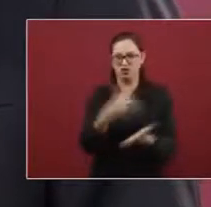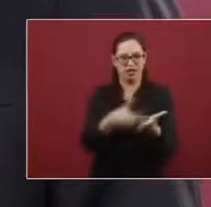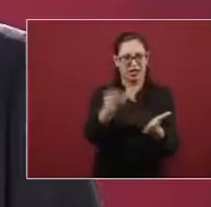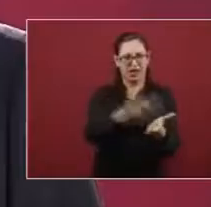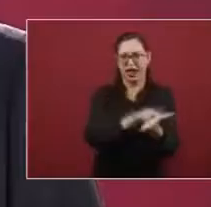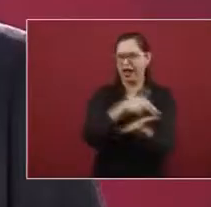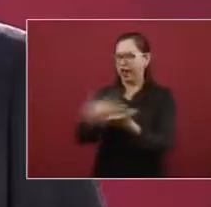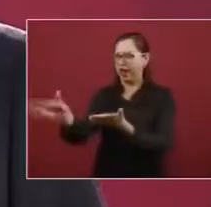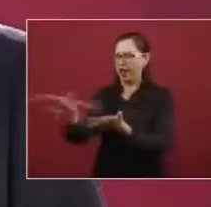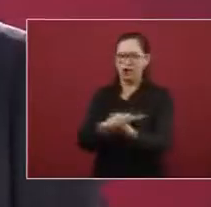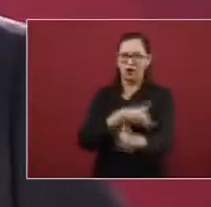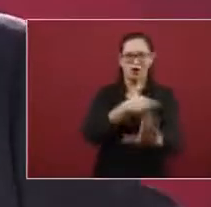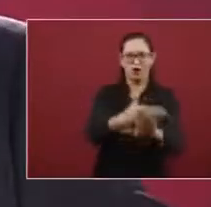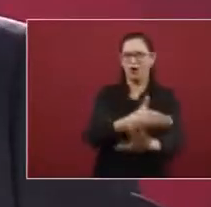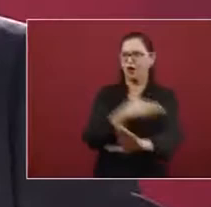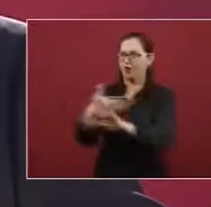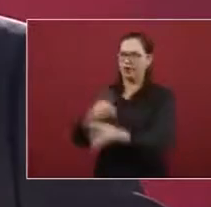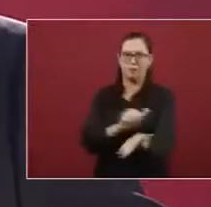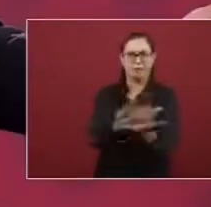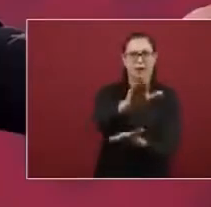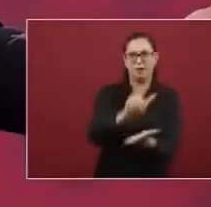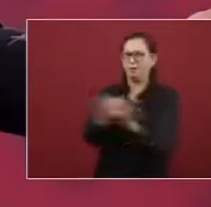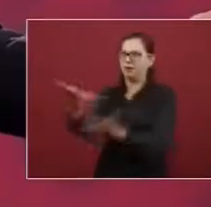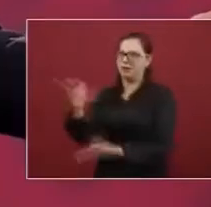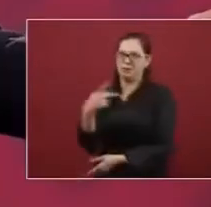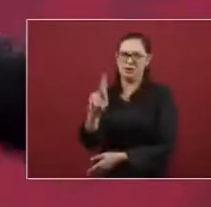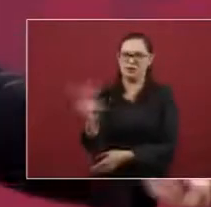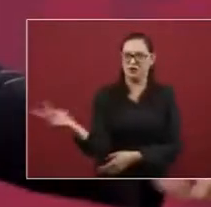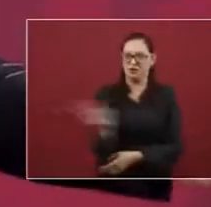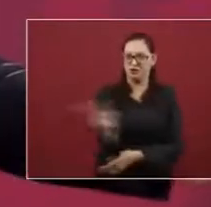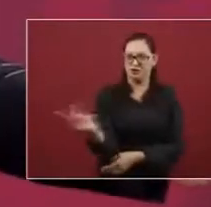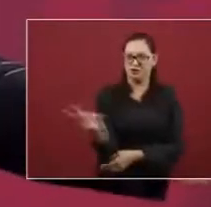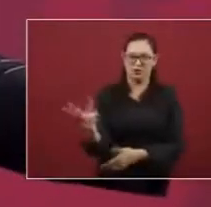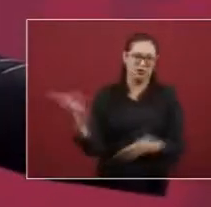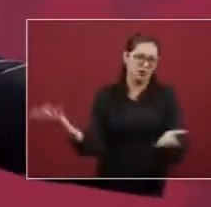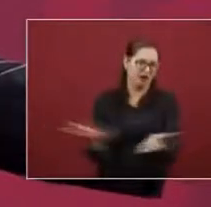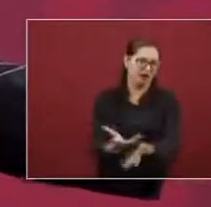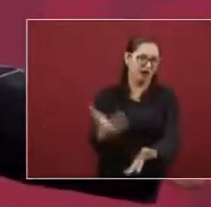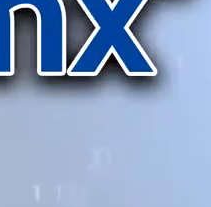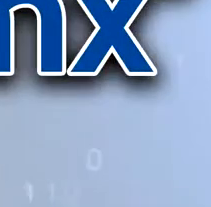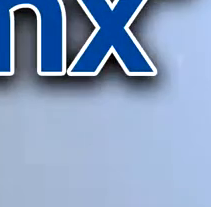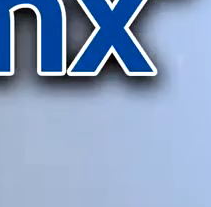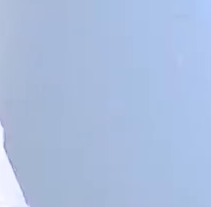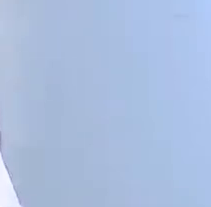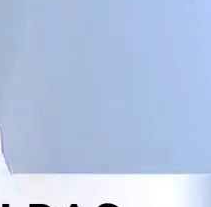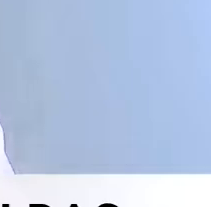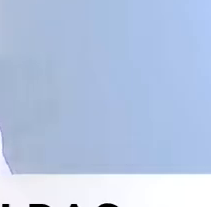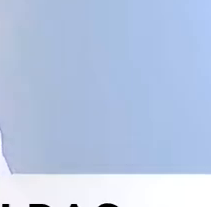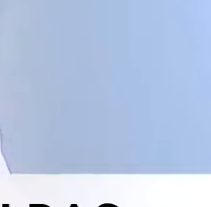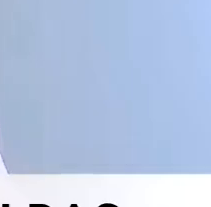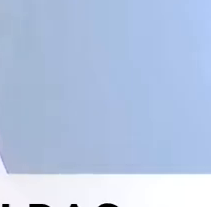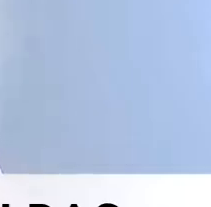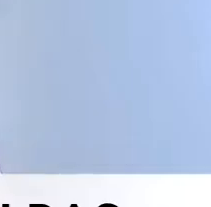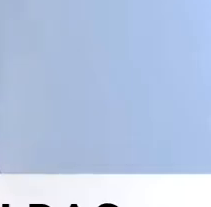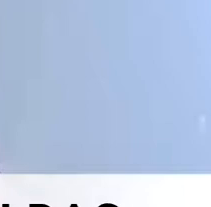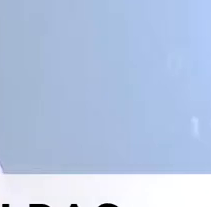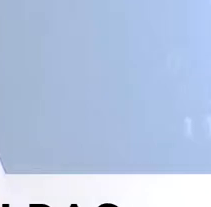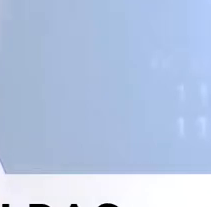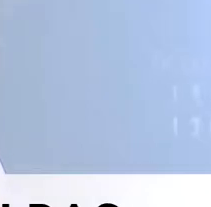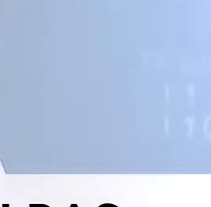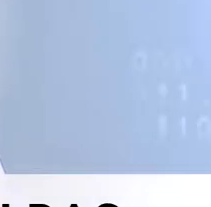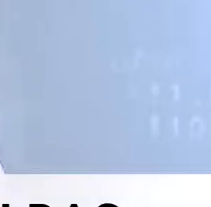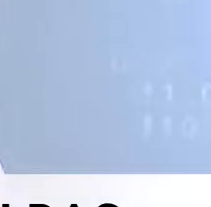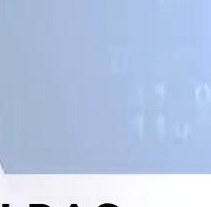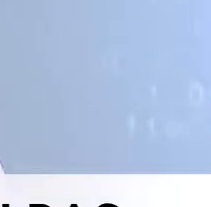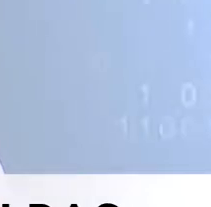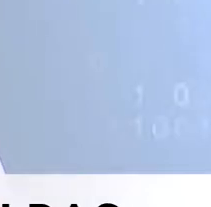el presidente pidió a la Iglesia reconsiderar la excomunión de Miguel Hidalgo y de José María Morelos y Pavón. Y desde Tijuana, esta mañana en su